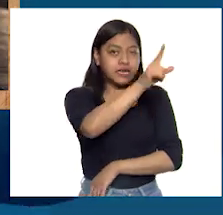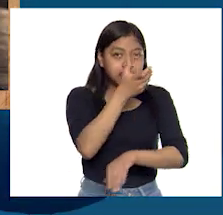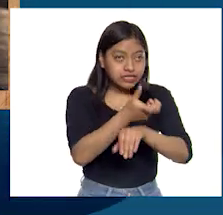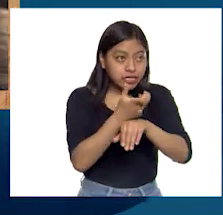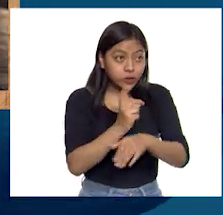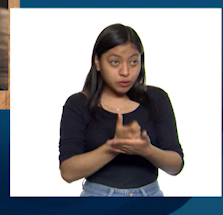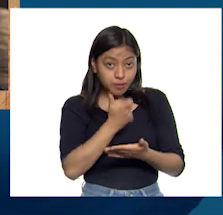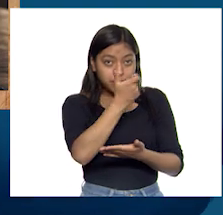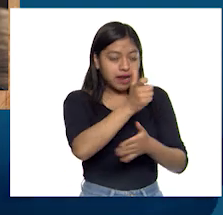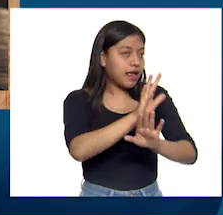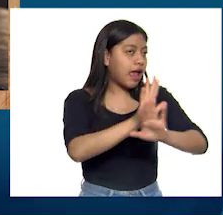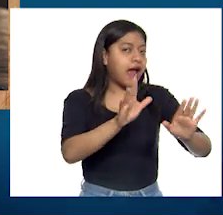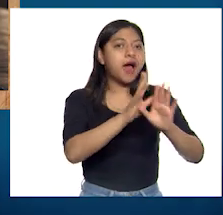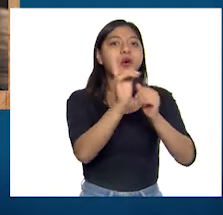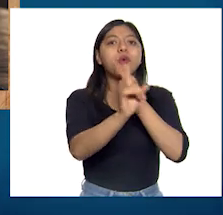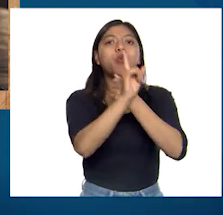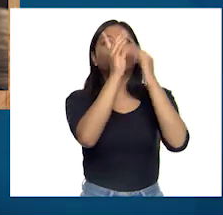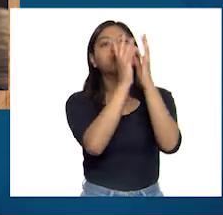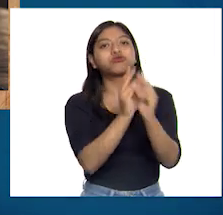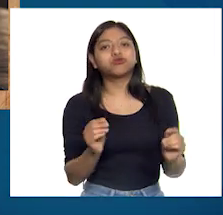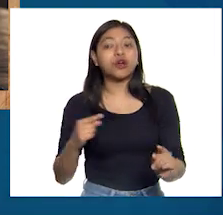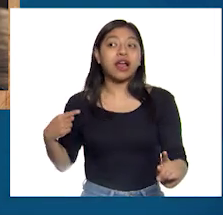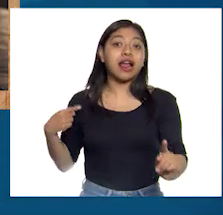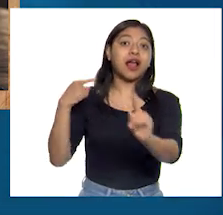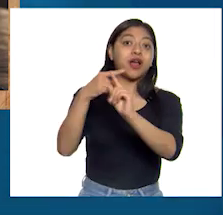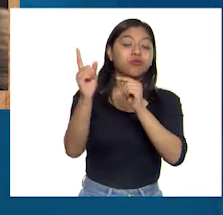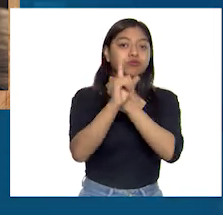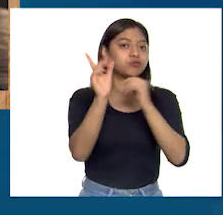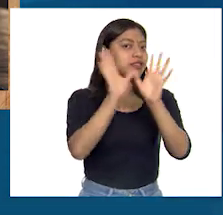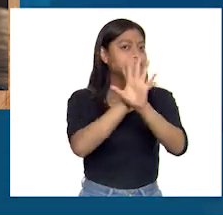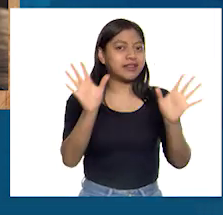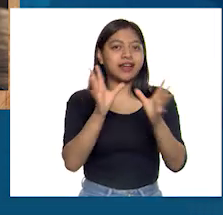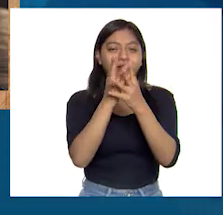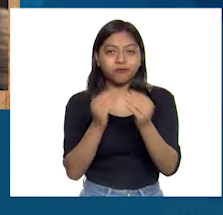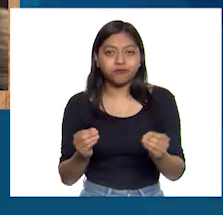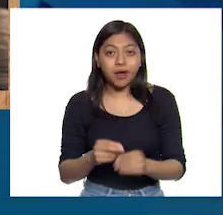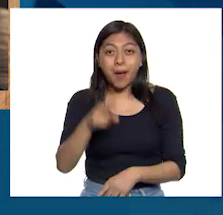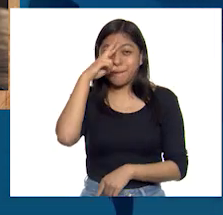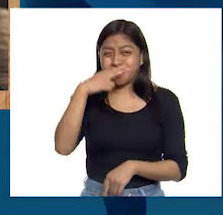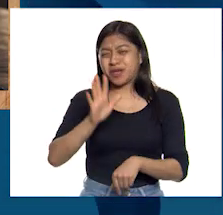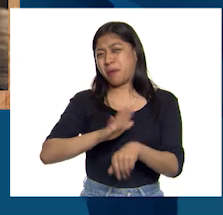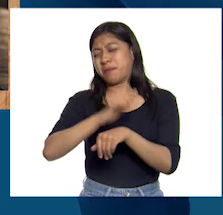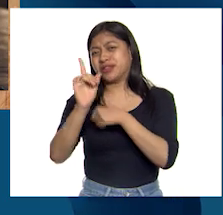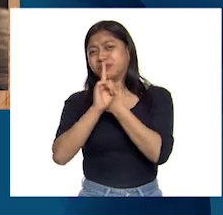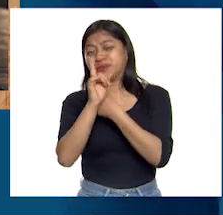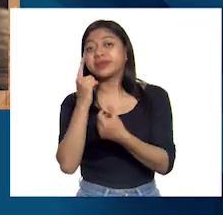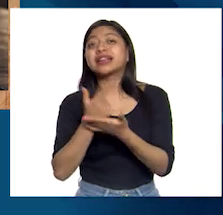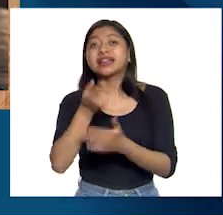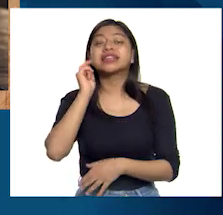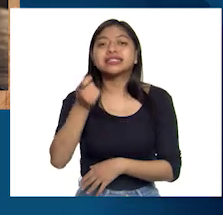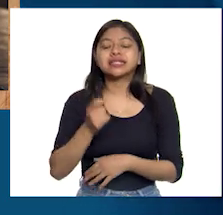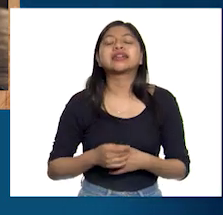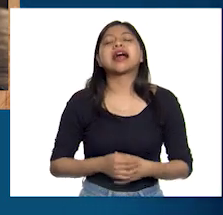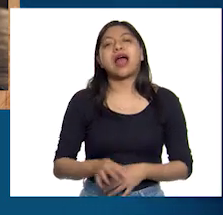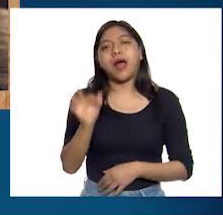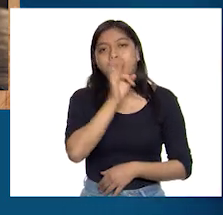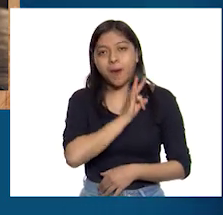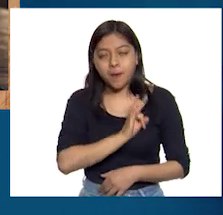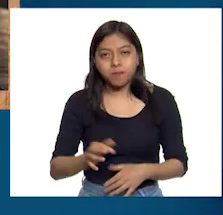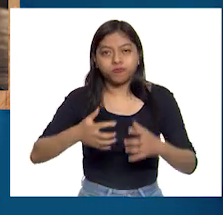resolver este problema que venía arrastrando. El impacto mayor para México, no obstante, fue que puso consolidar un proceso